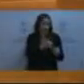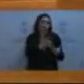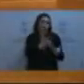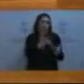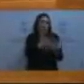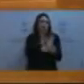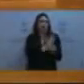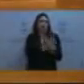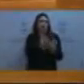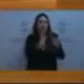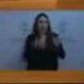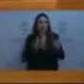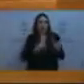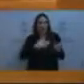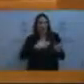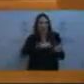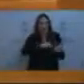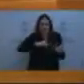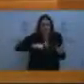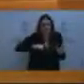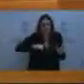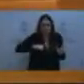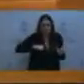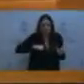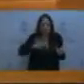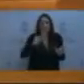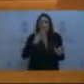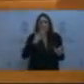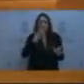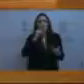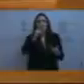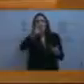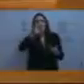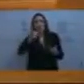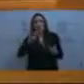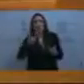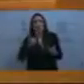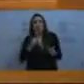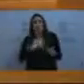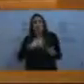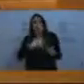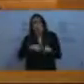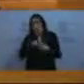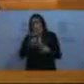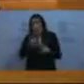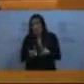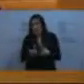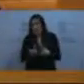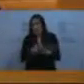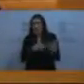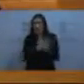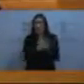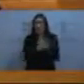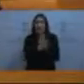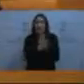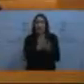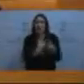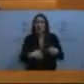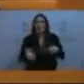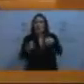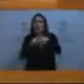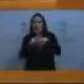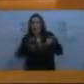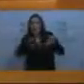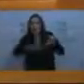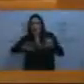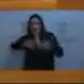propio, pasase a ser una UBI móvil primaria? Pues que estaríamos en igualdad de condiciones, por ejemplo, con otras áreas